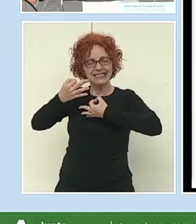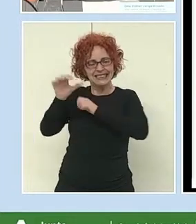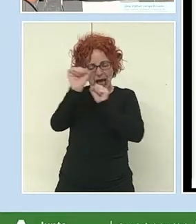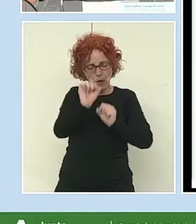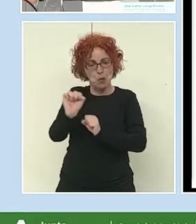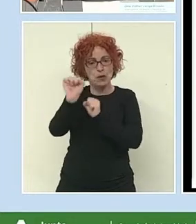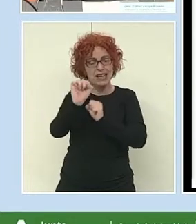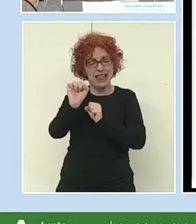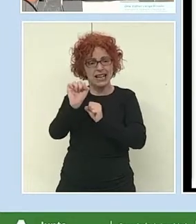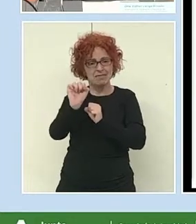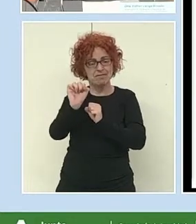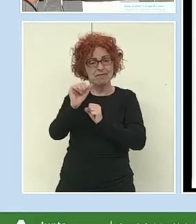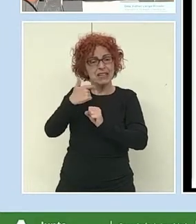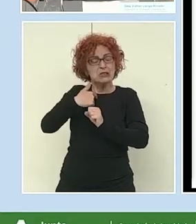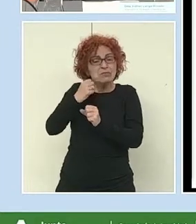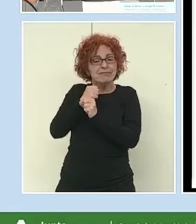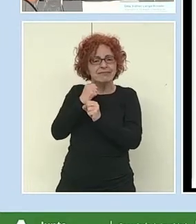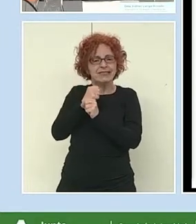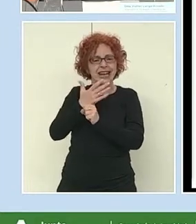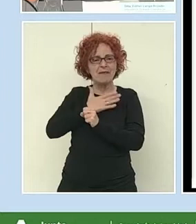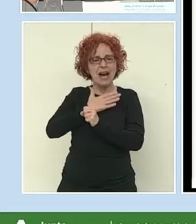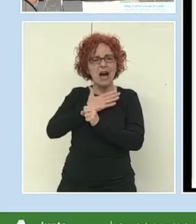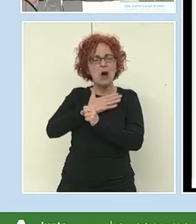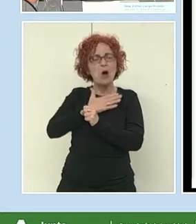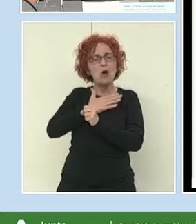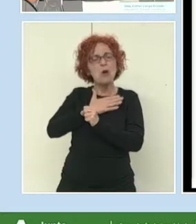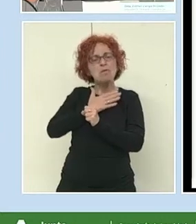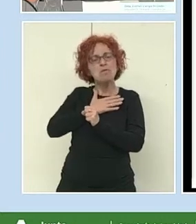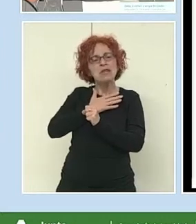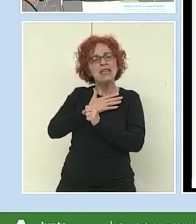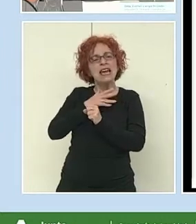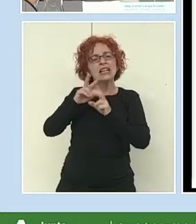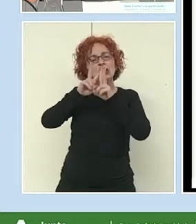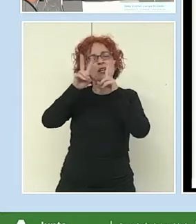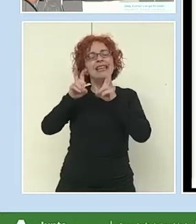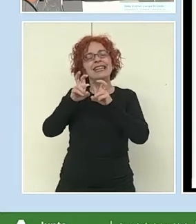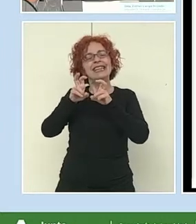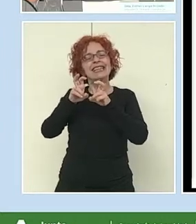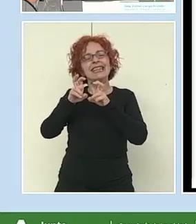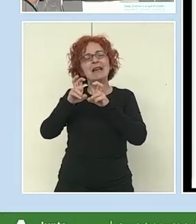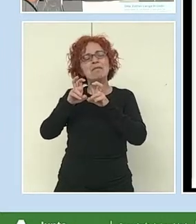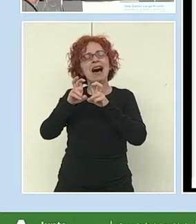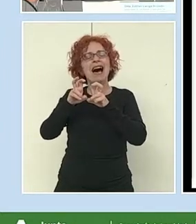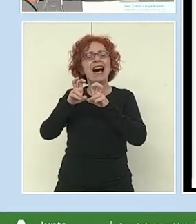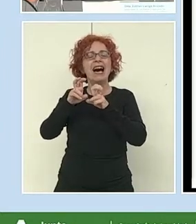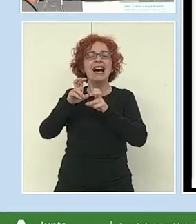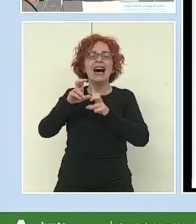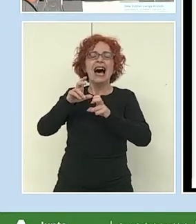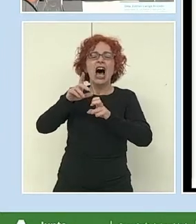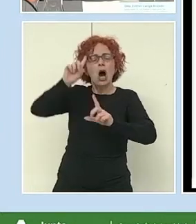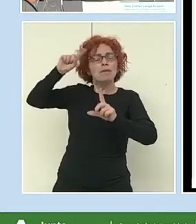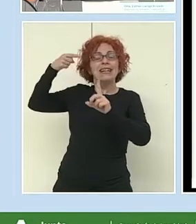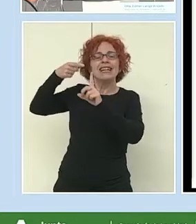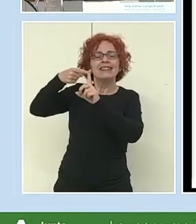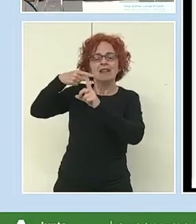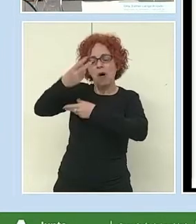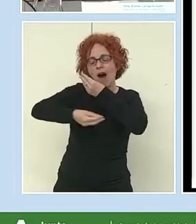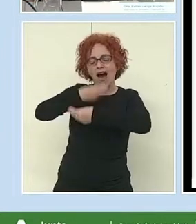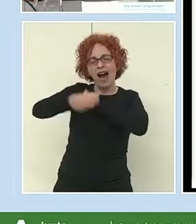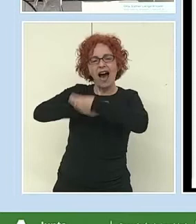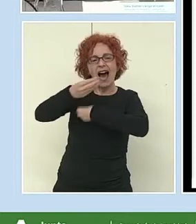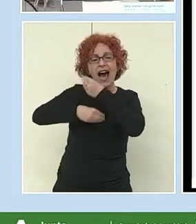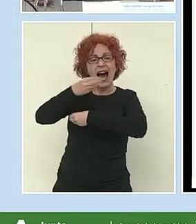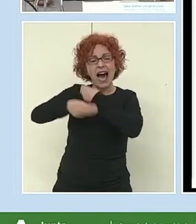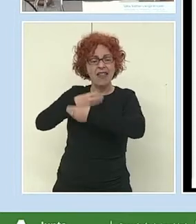de la vertical de operaciones. La vertical de operaciones se dedica, pues es la parte